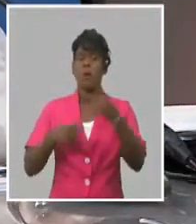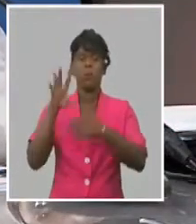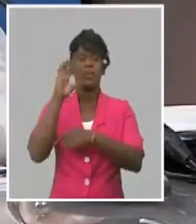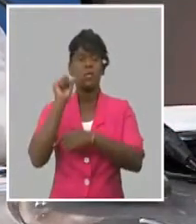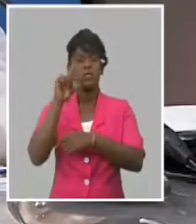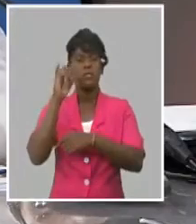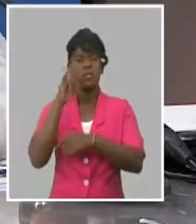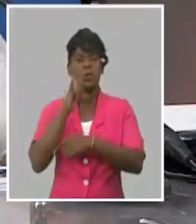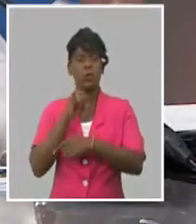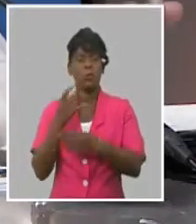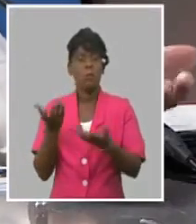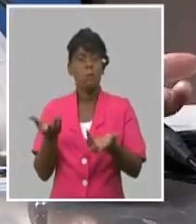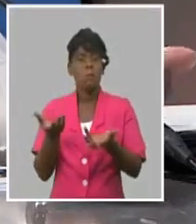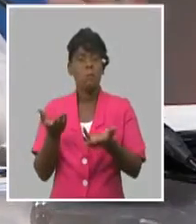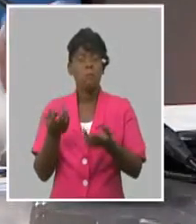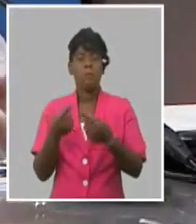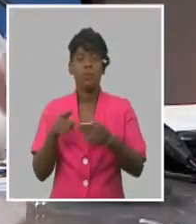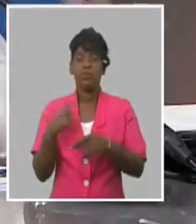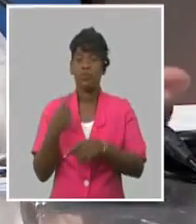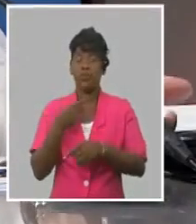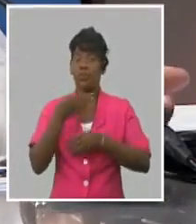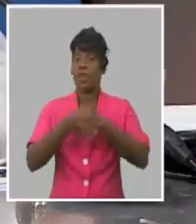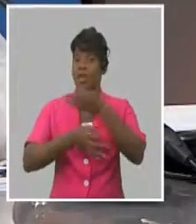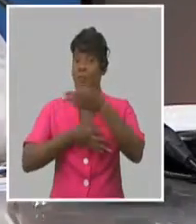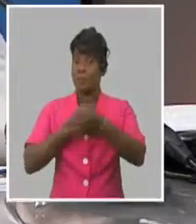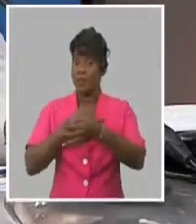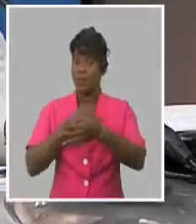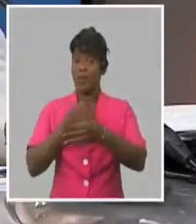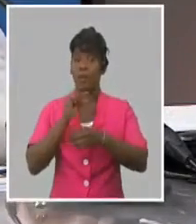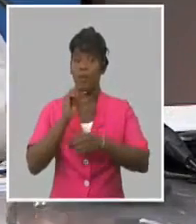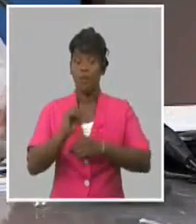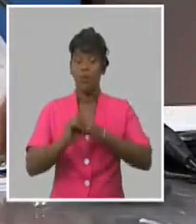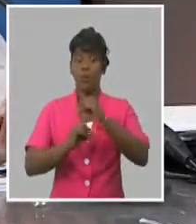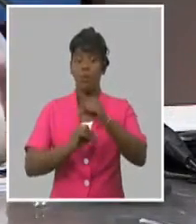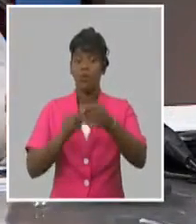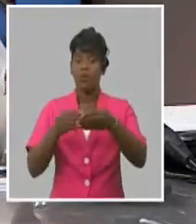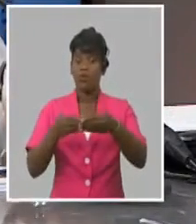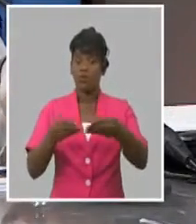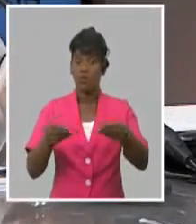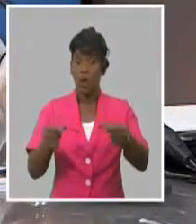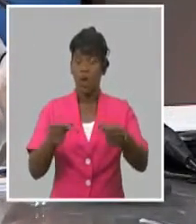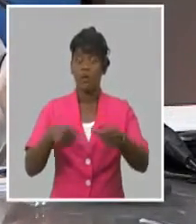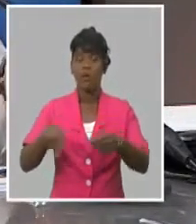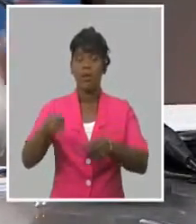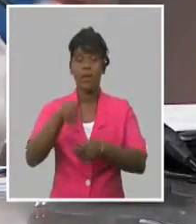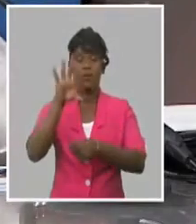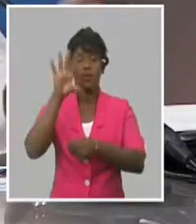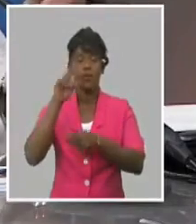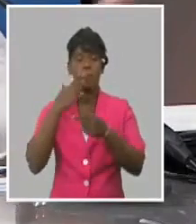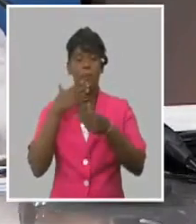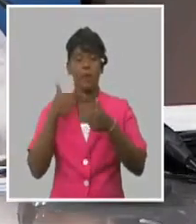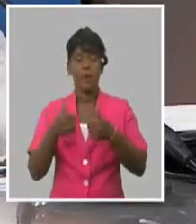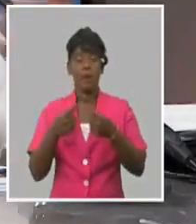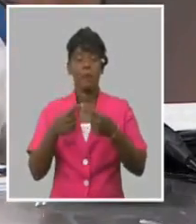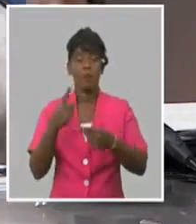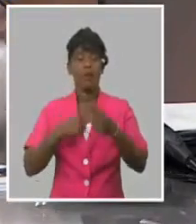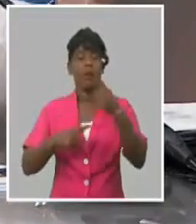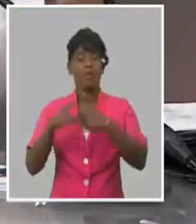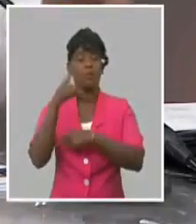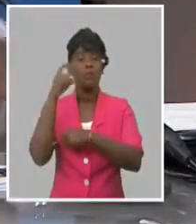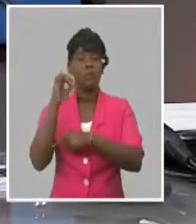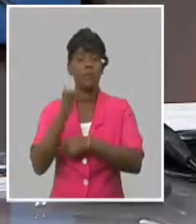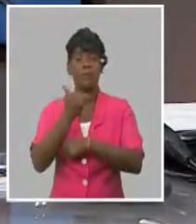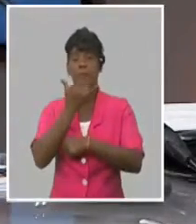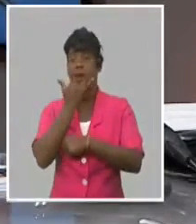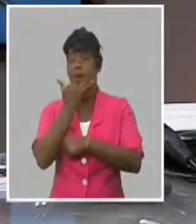menos. Cuando uno lo explica, las personas entienden un poco más. Y otros siguen pensando que la